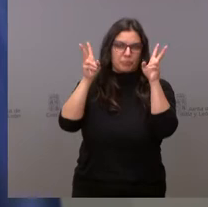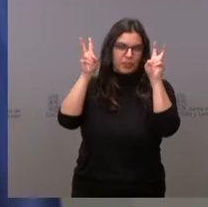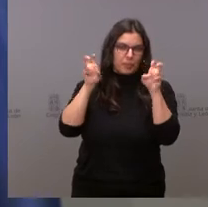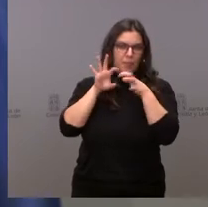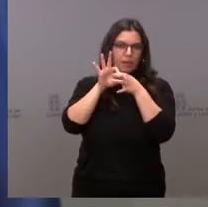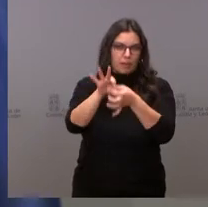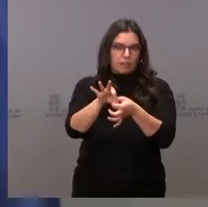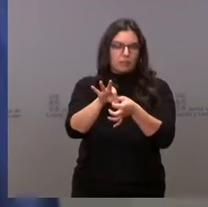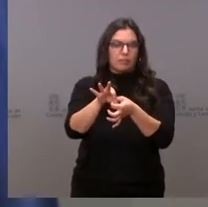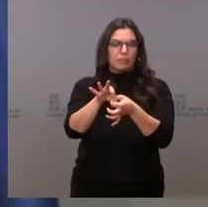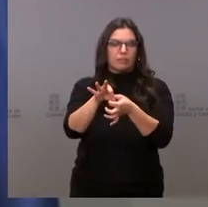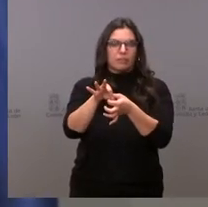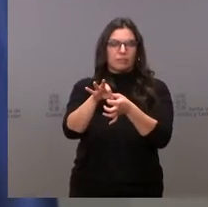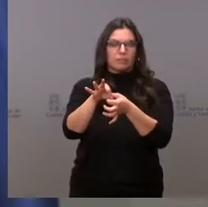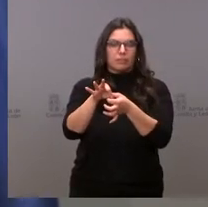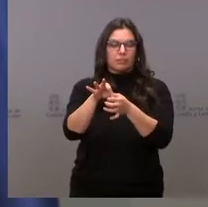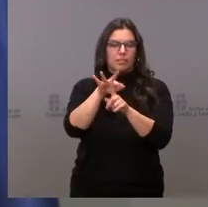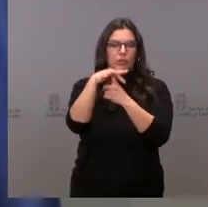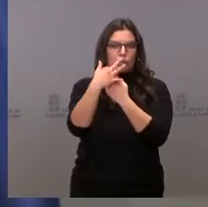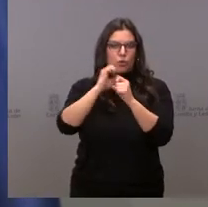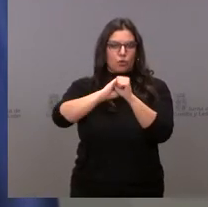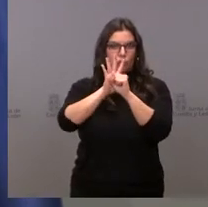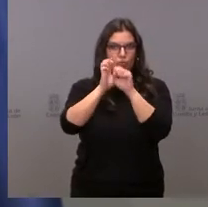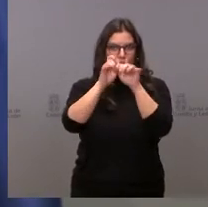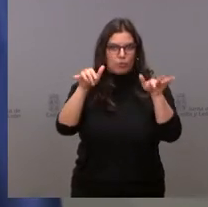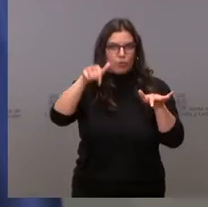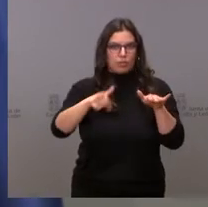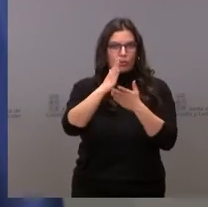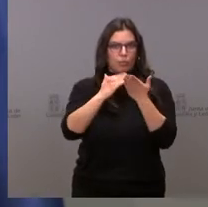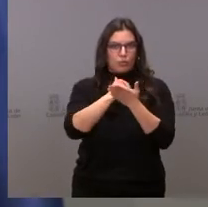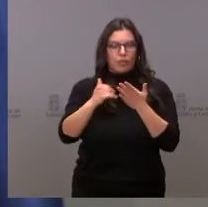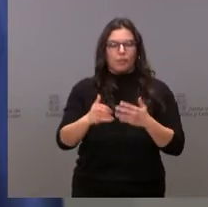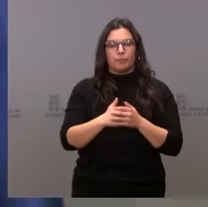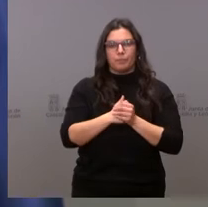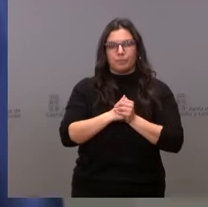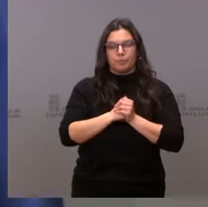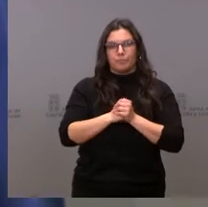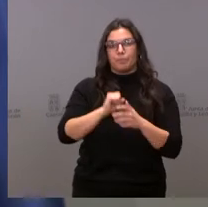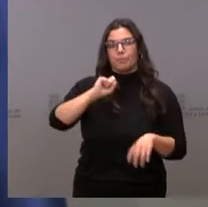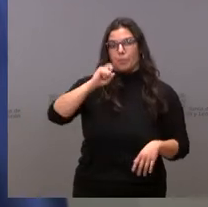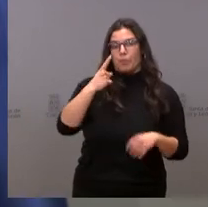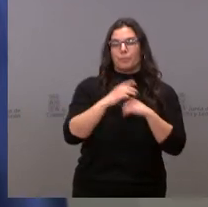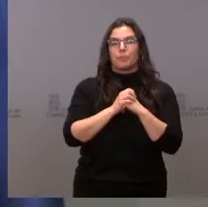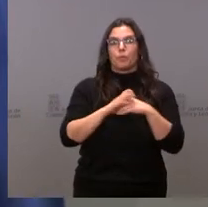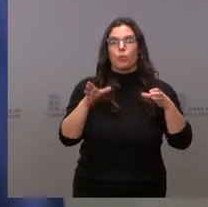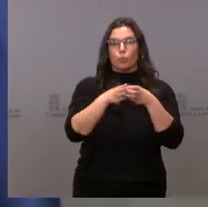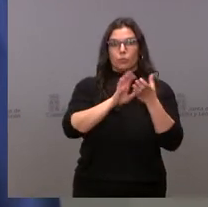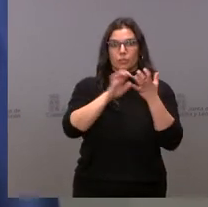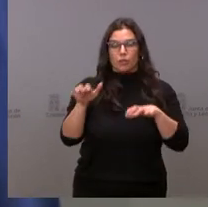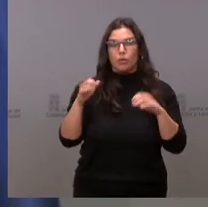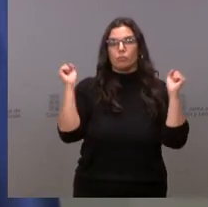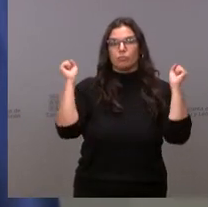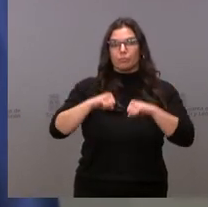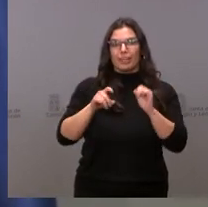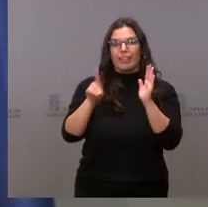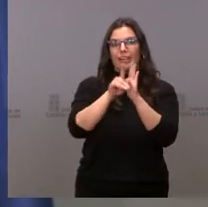relativas el estado de la pandemia en nuestra comunidad autónoma' en primer lugar la junta de castilla y león ha aprobado el